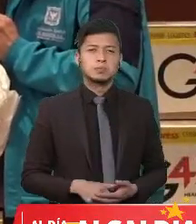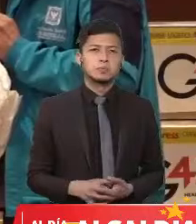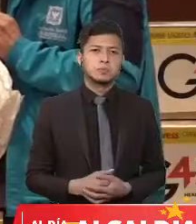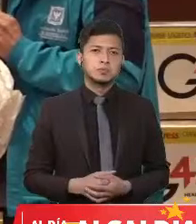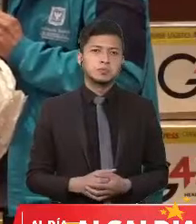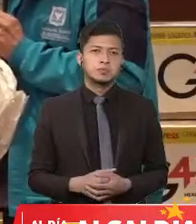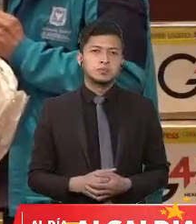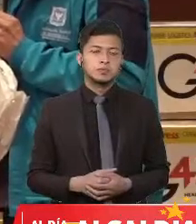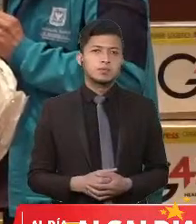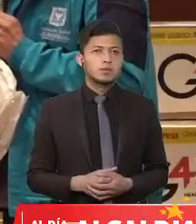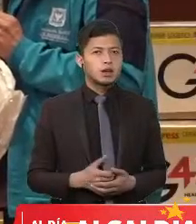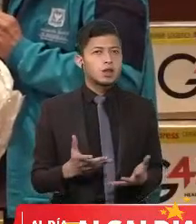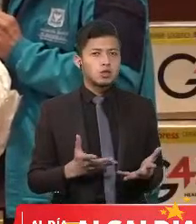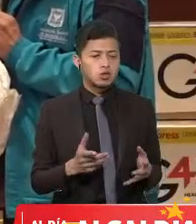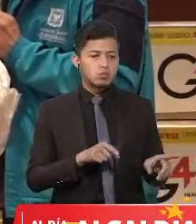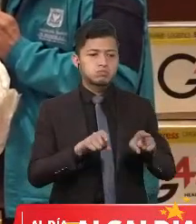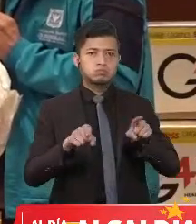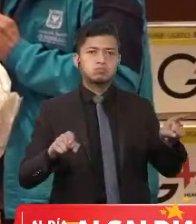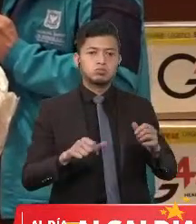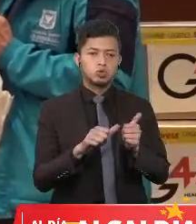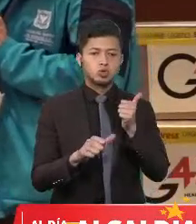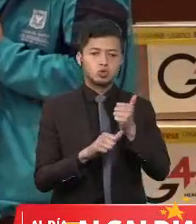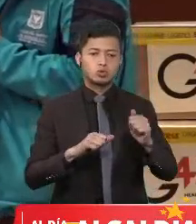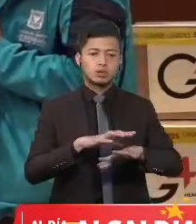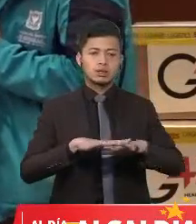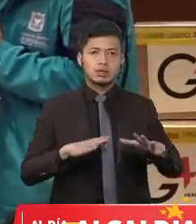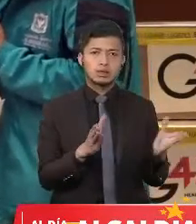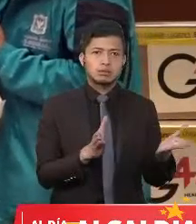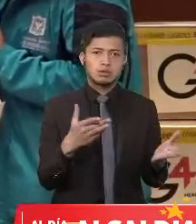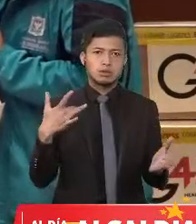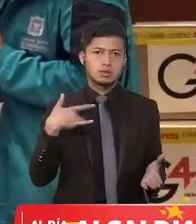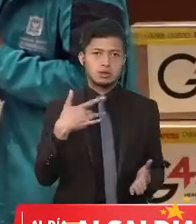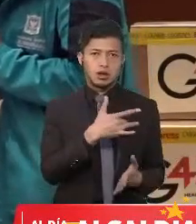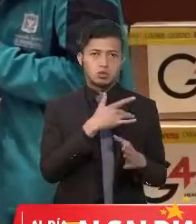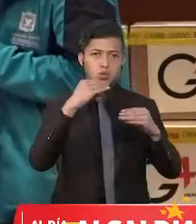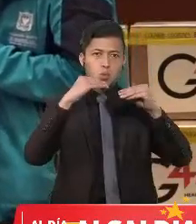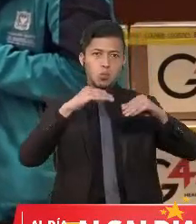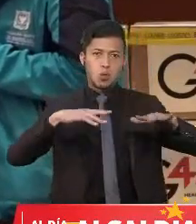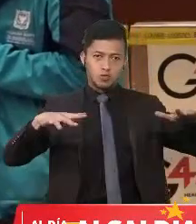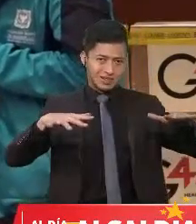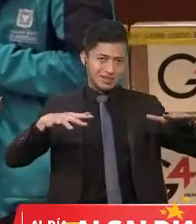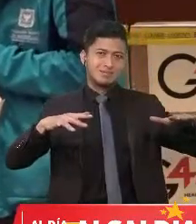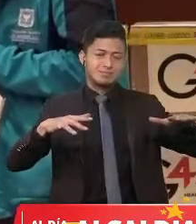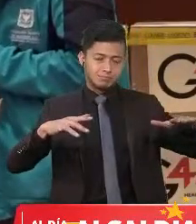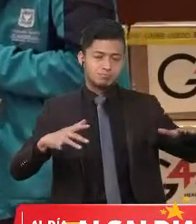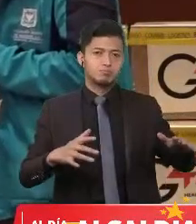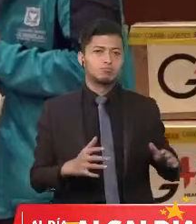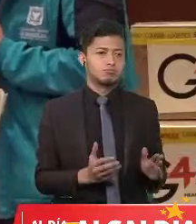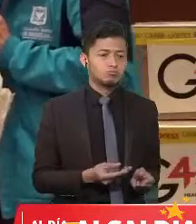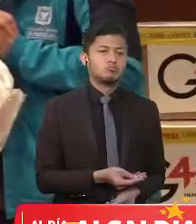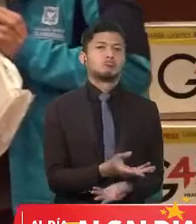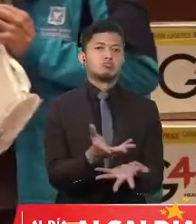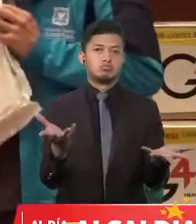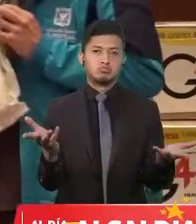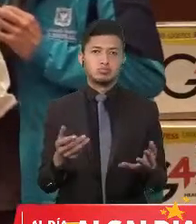elementos de protección personal, principalmente a las subredes integradas de servicios de salud, a la red pública de la ciudad.